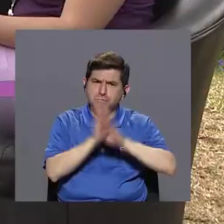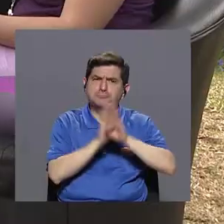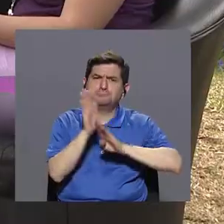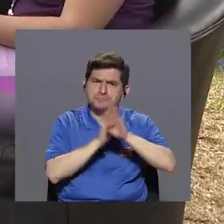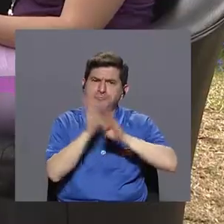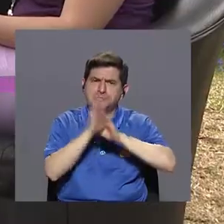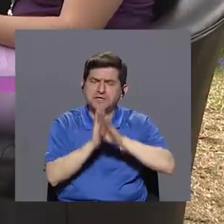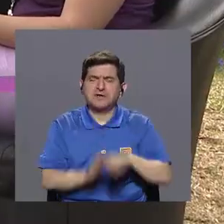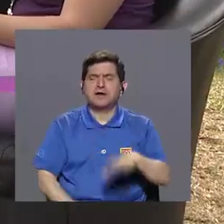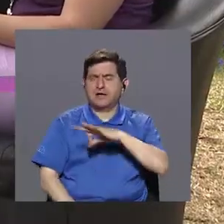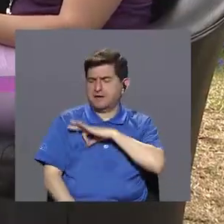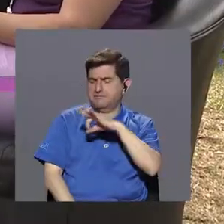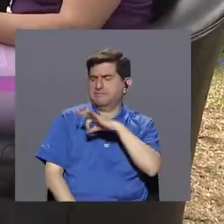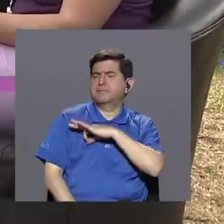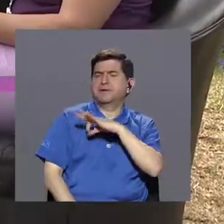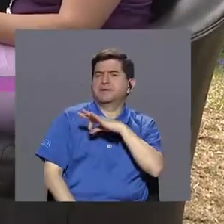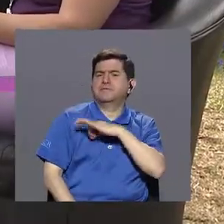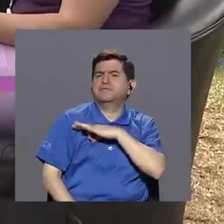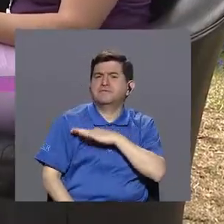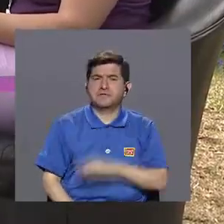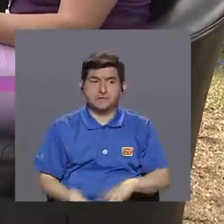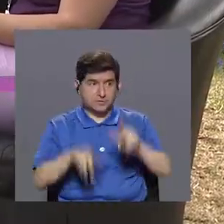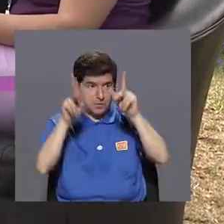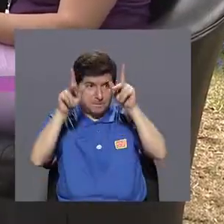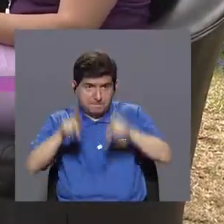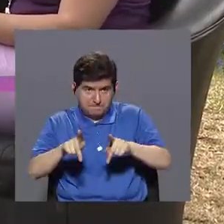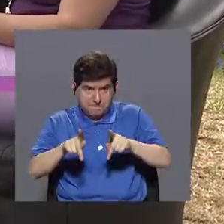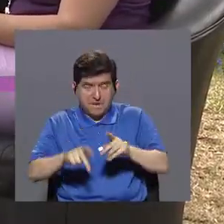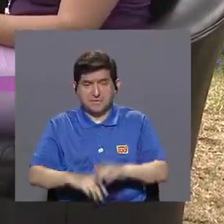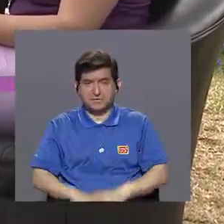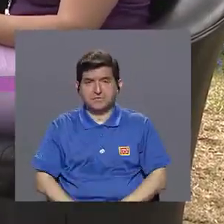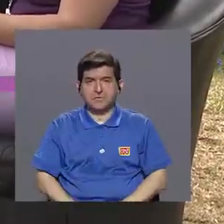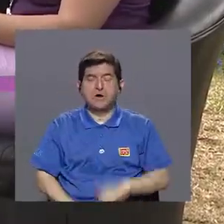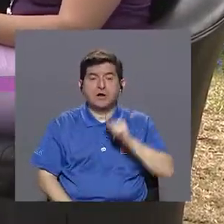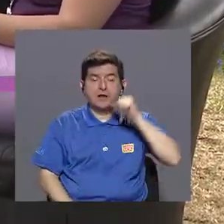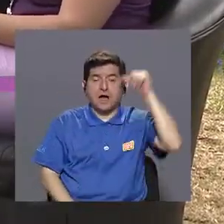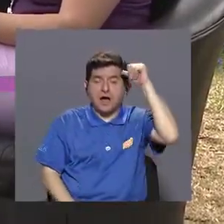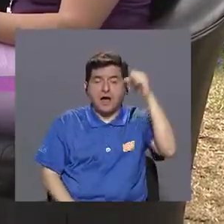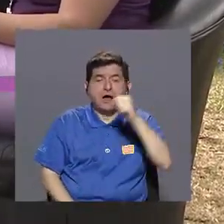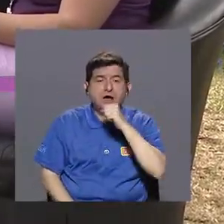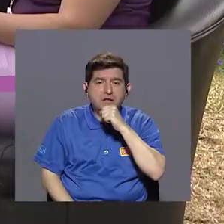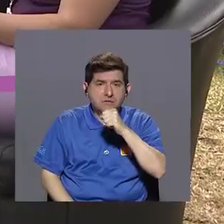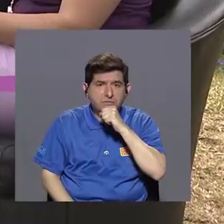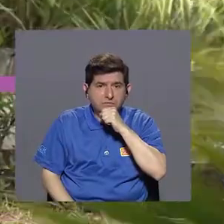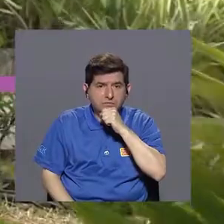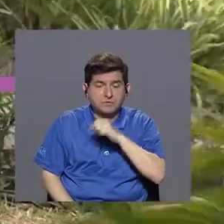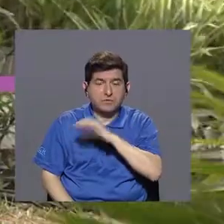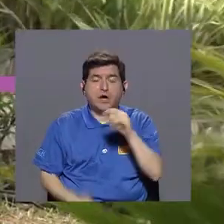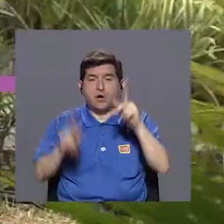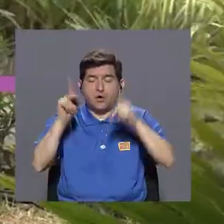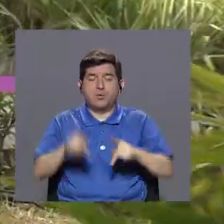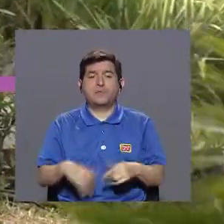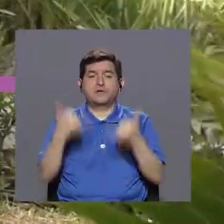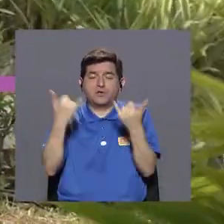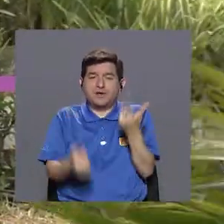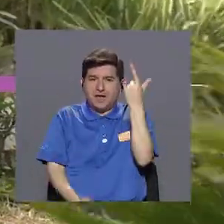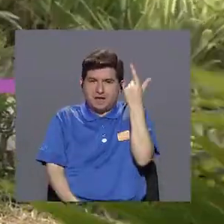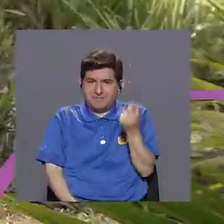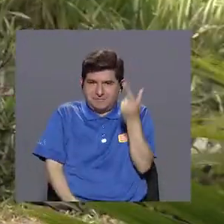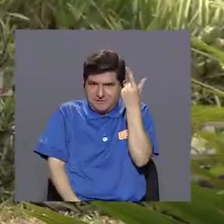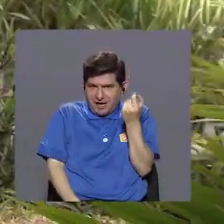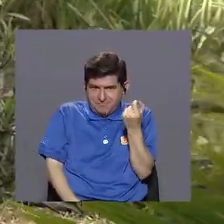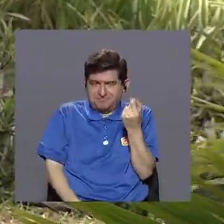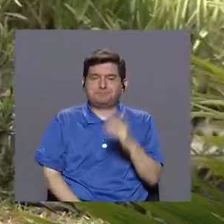se ha desarrollado en pro de la persona adulta mayor o la persona